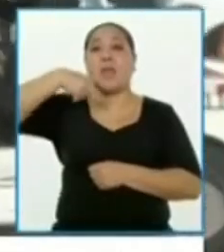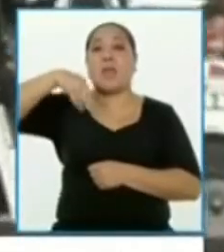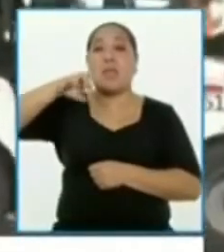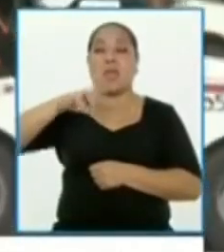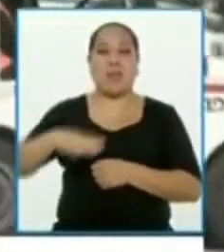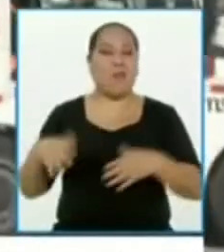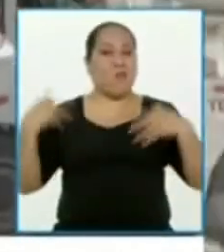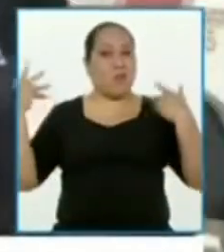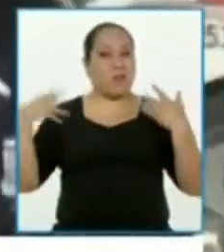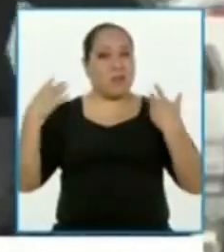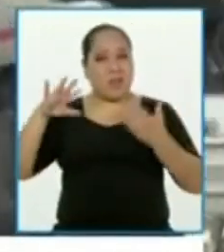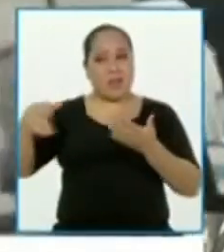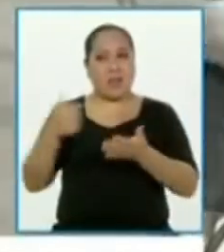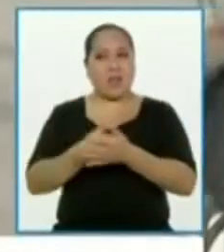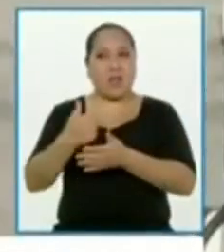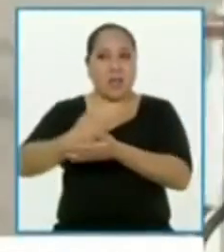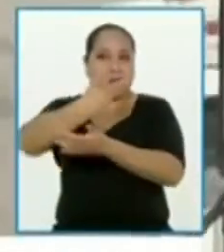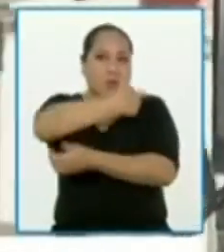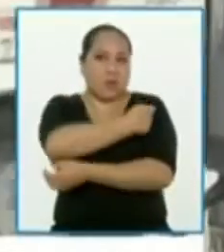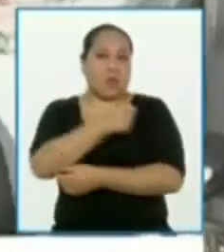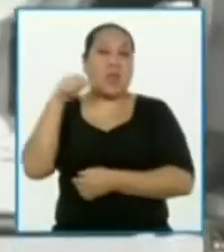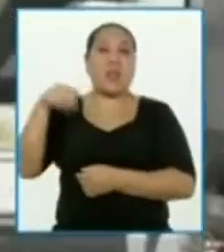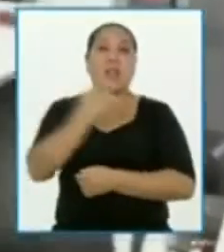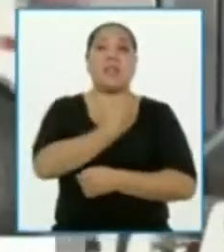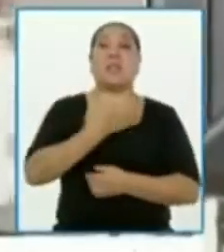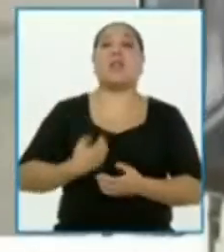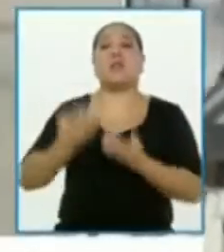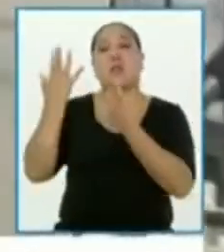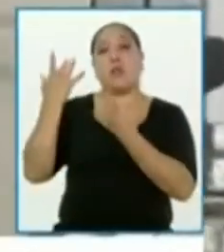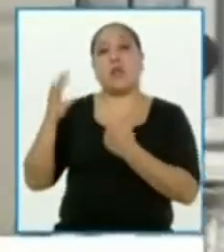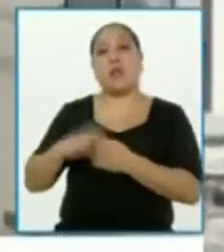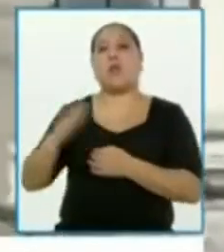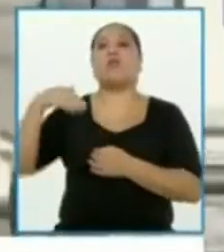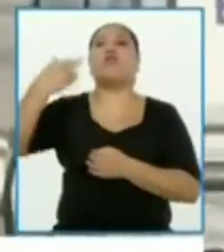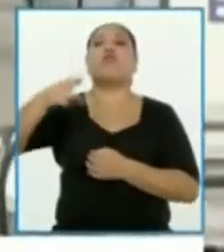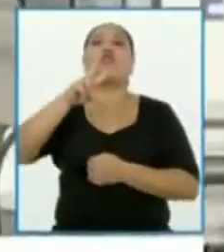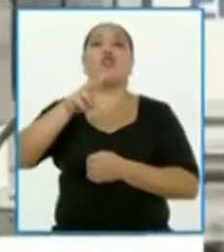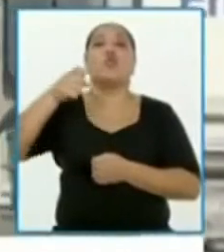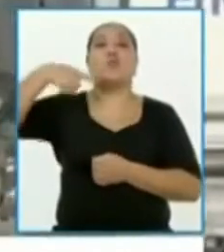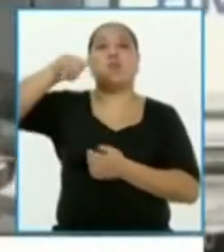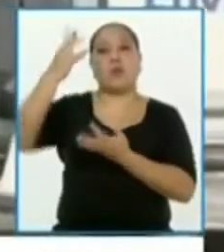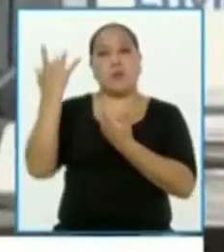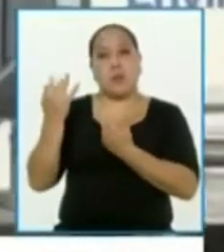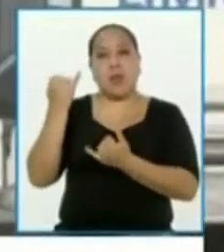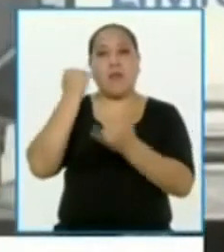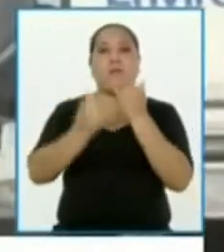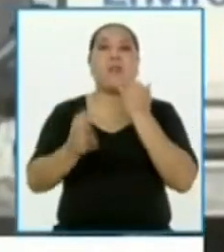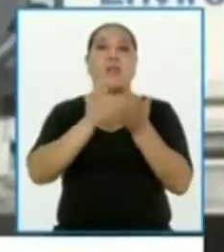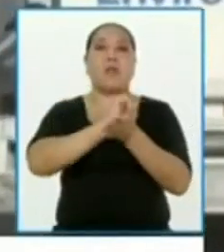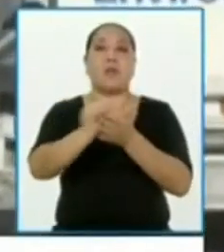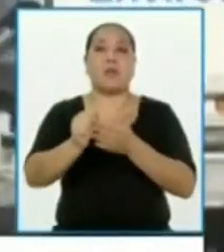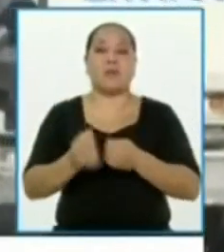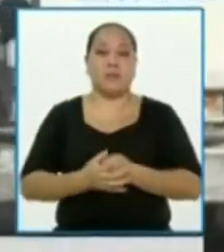la llegada de la dosis. El gobierno espera un segundo lote de otros 2 millones de vacunas para fin de mes.